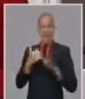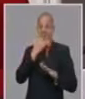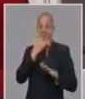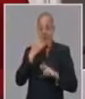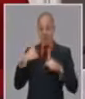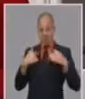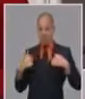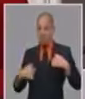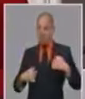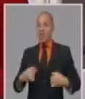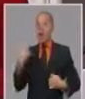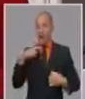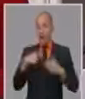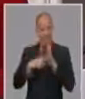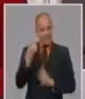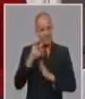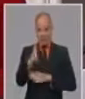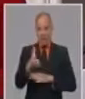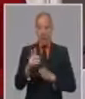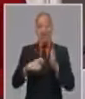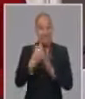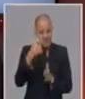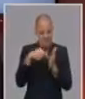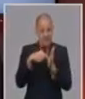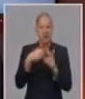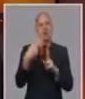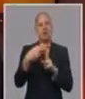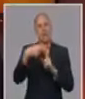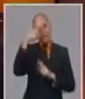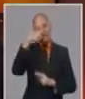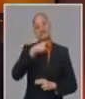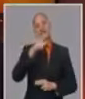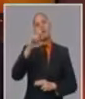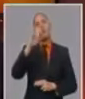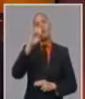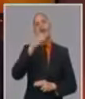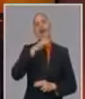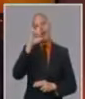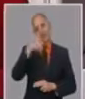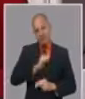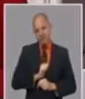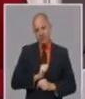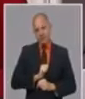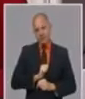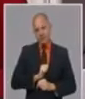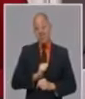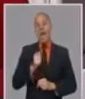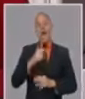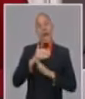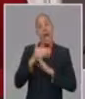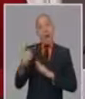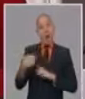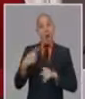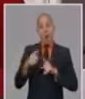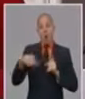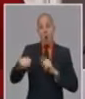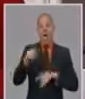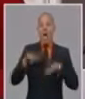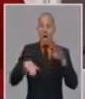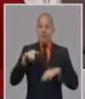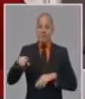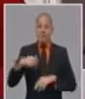quizás manifestaciones psicológicas. Dígase ansiedad, dígase depresión, dígase trastorno de